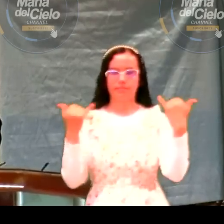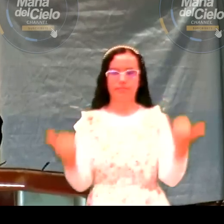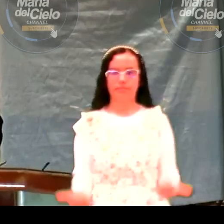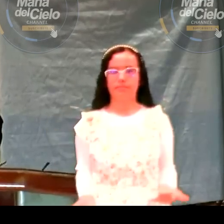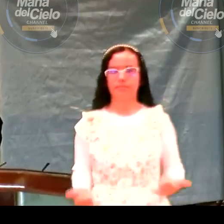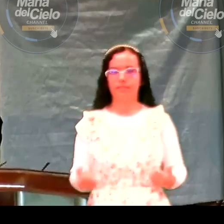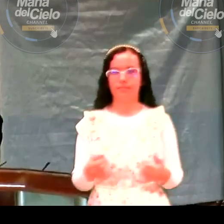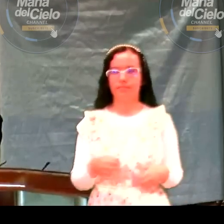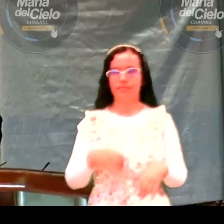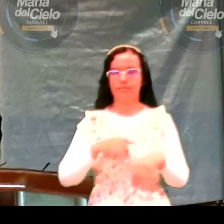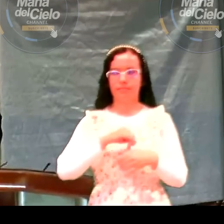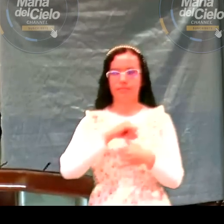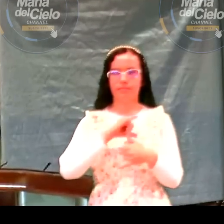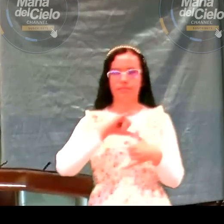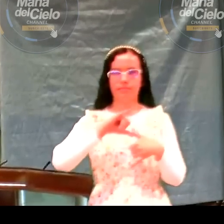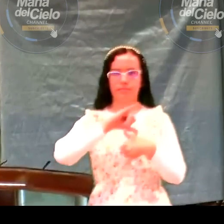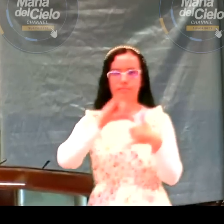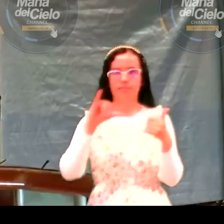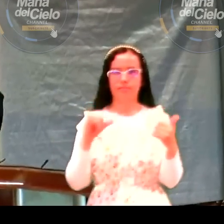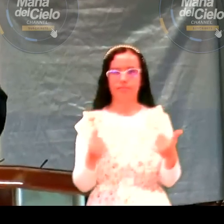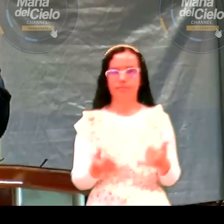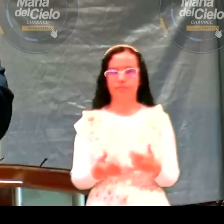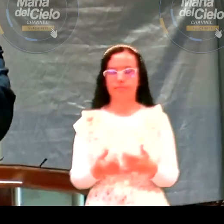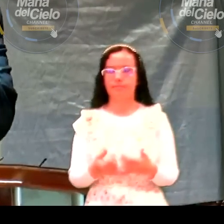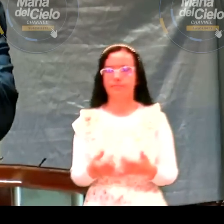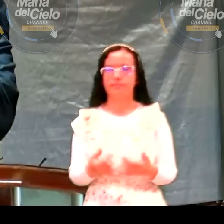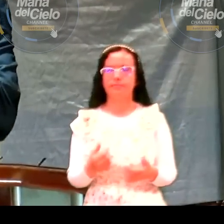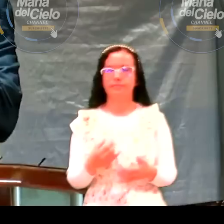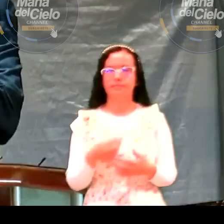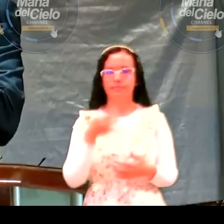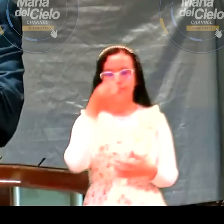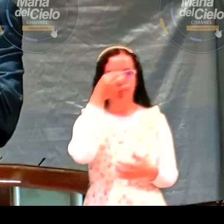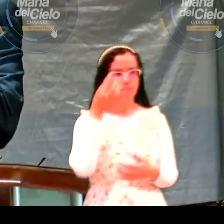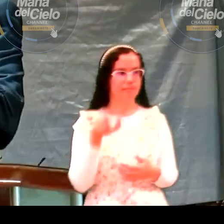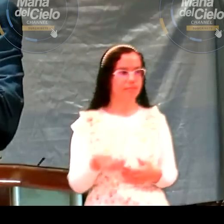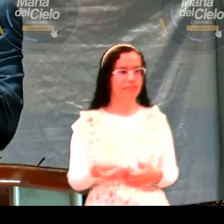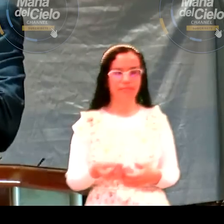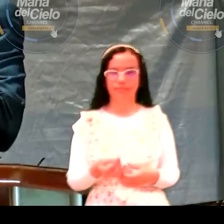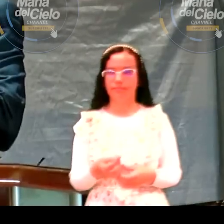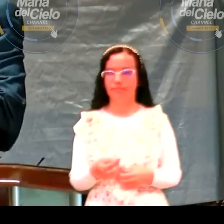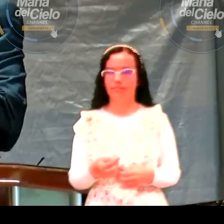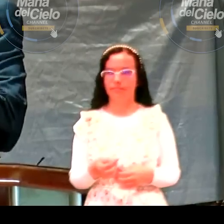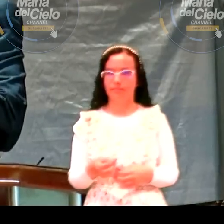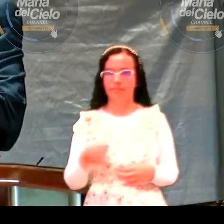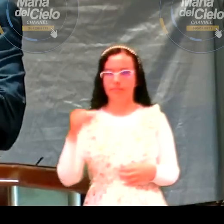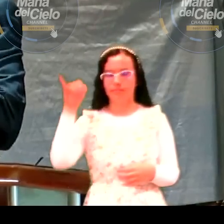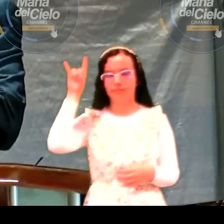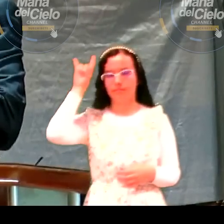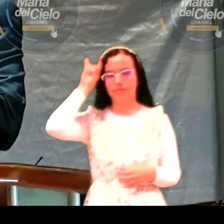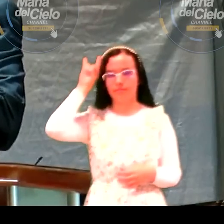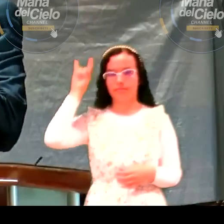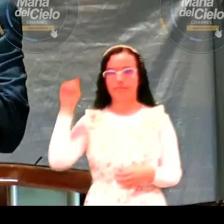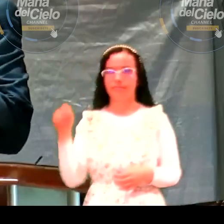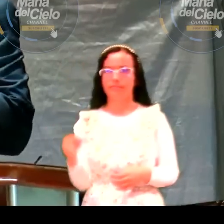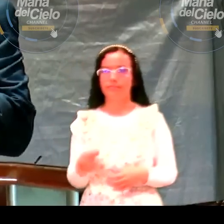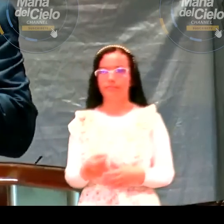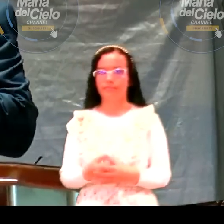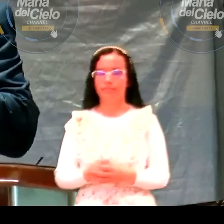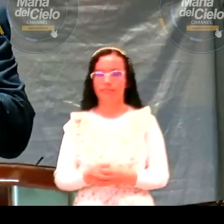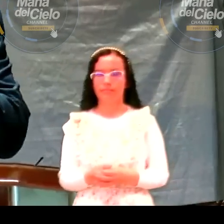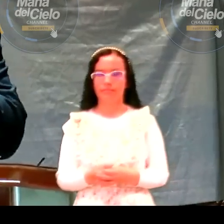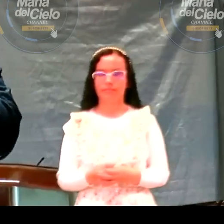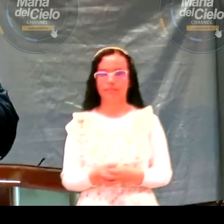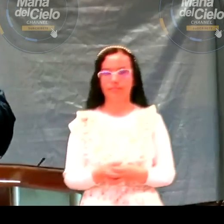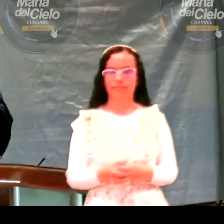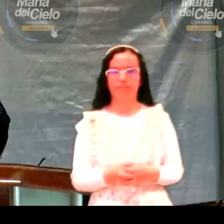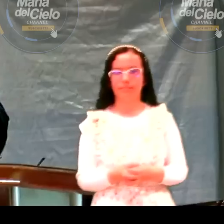una salida, creen en los brujos, creen hasta en el diablo. La gente hoy está